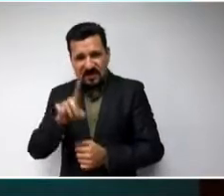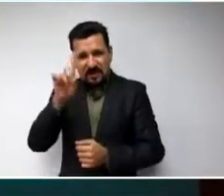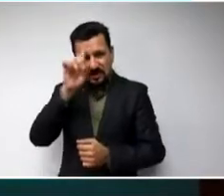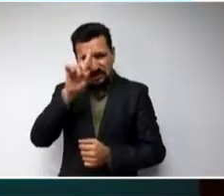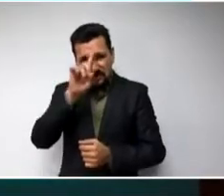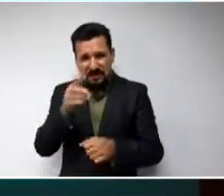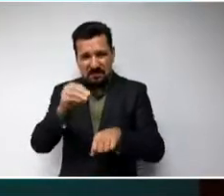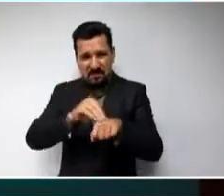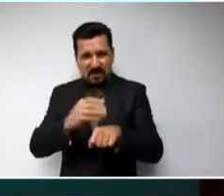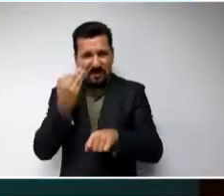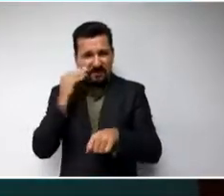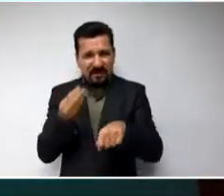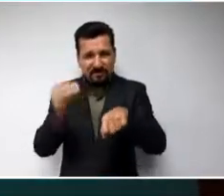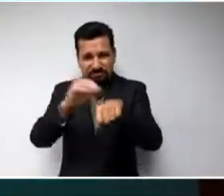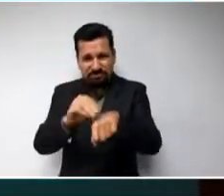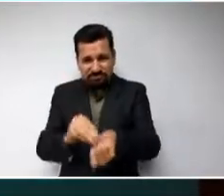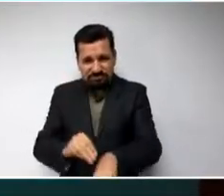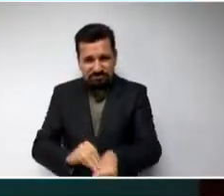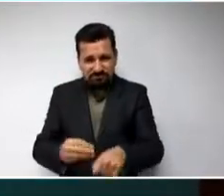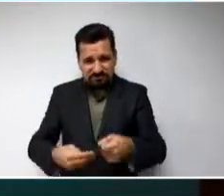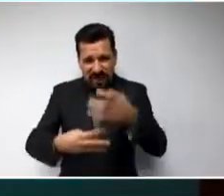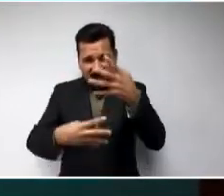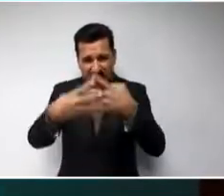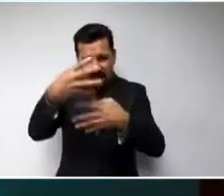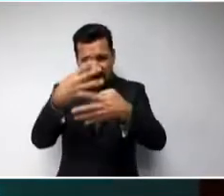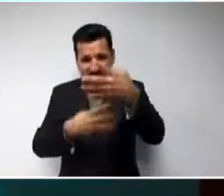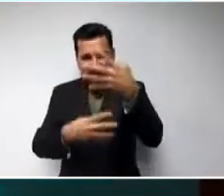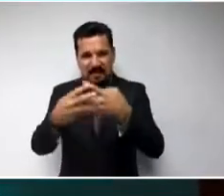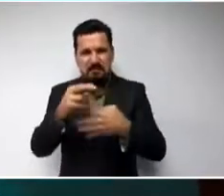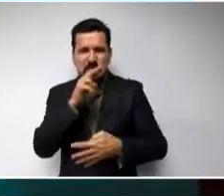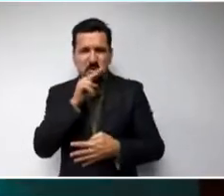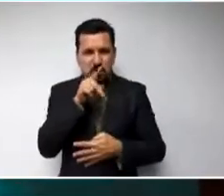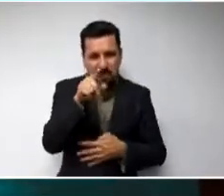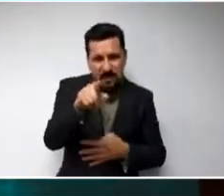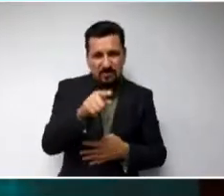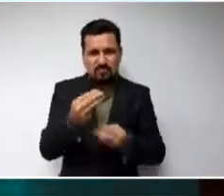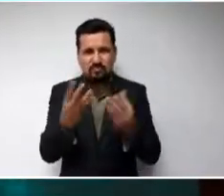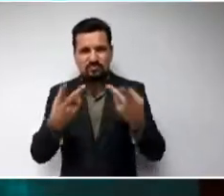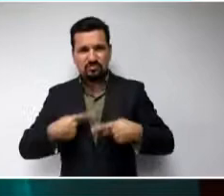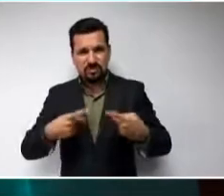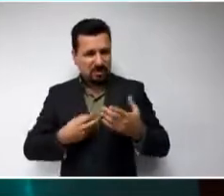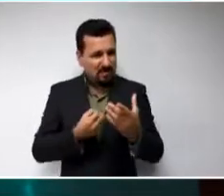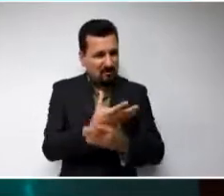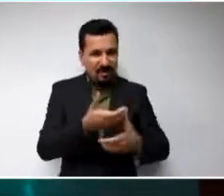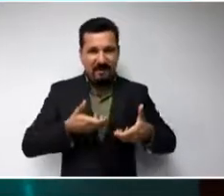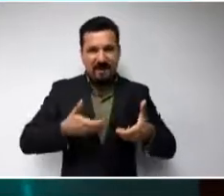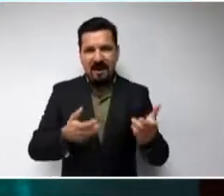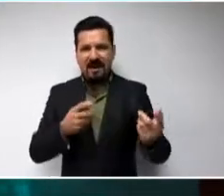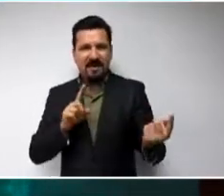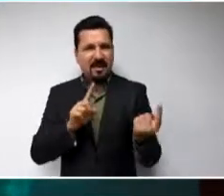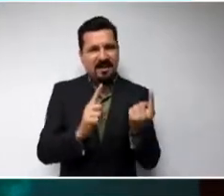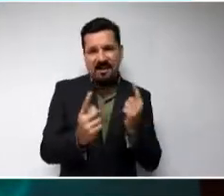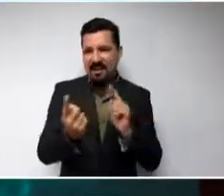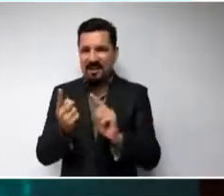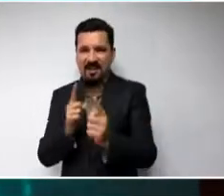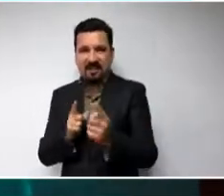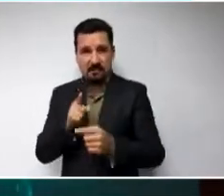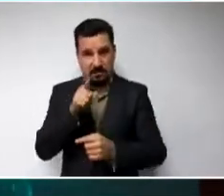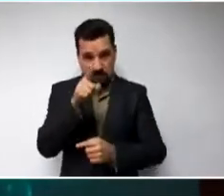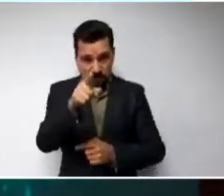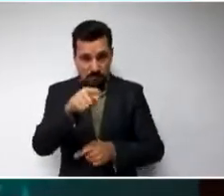tu preocupación por toda la gente que anda en la calle mientras tú si estás cumpliendo